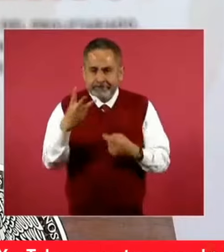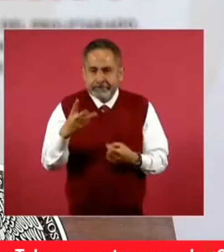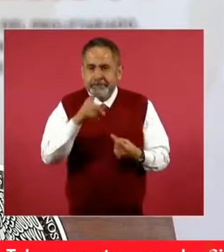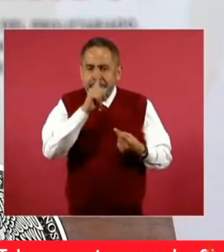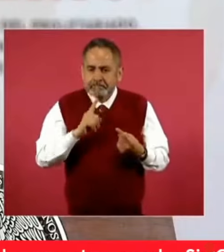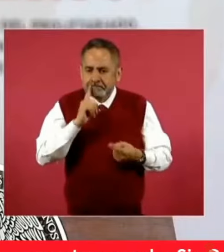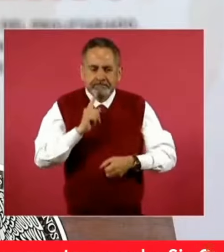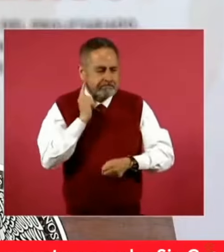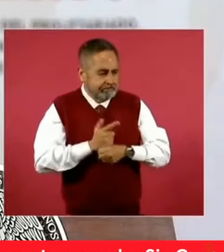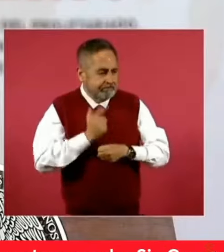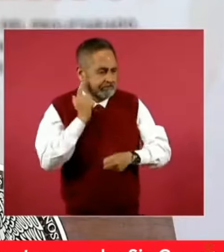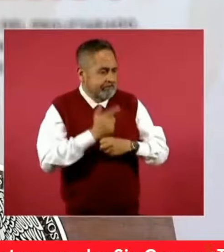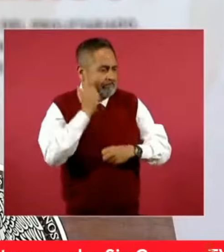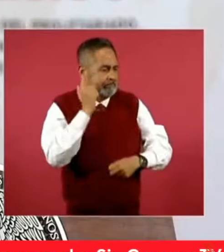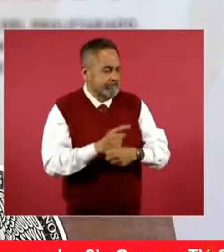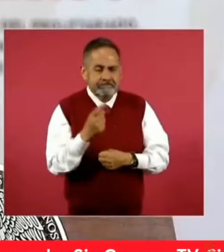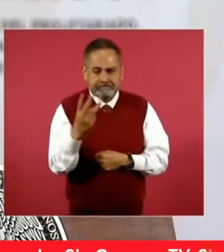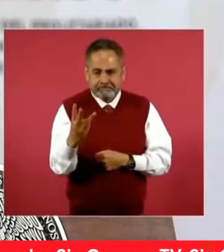nosotros